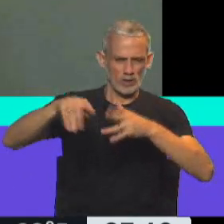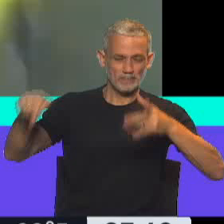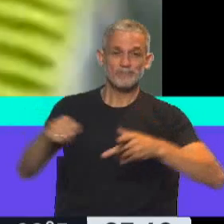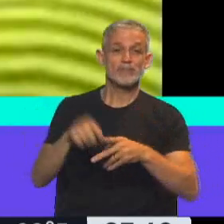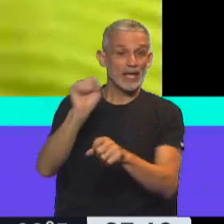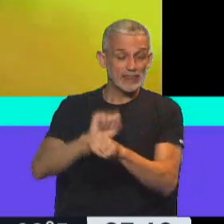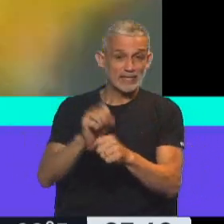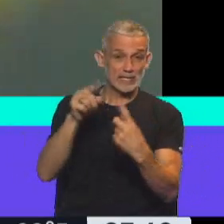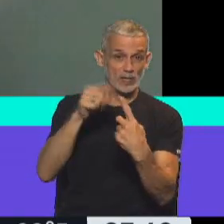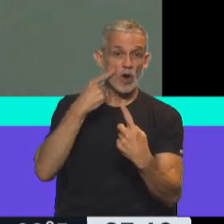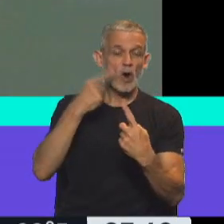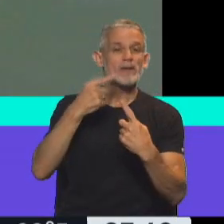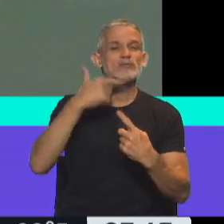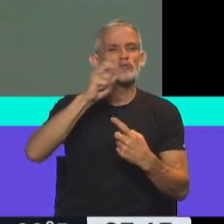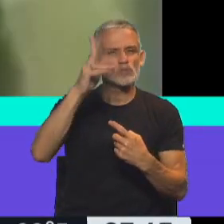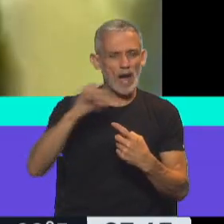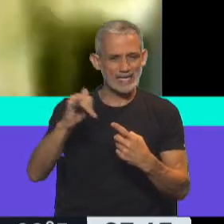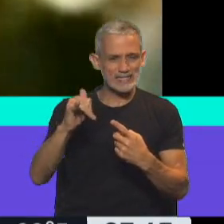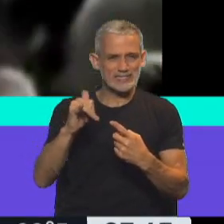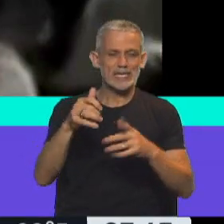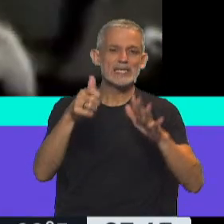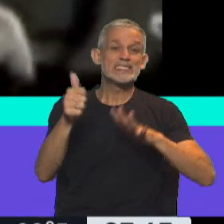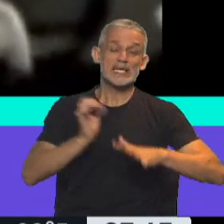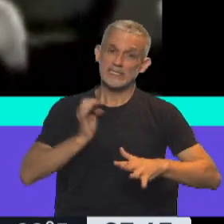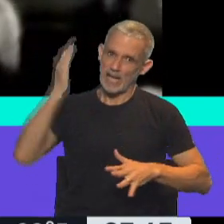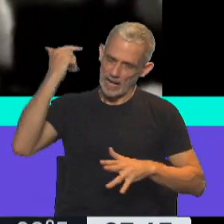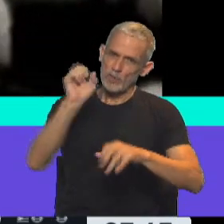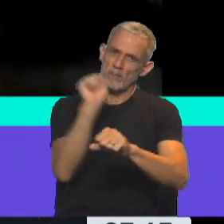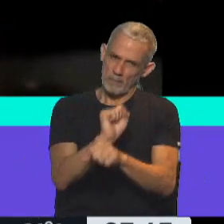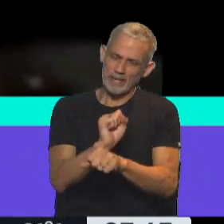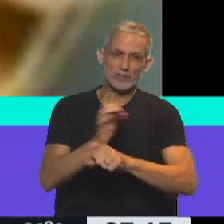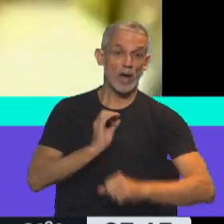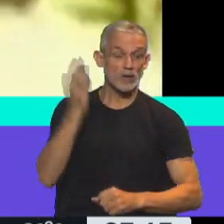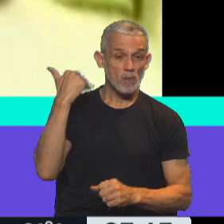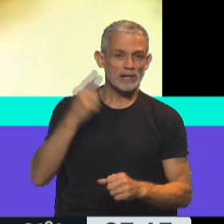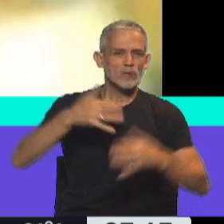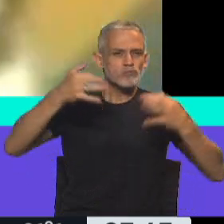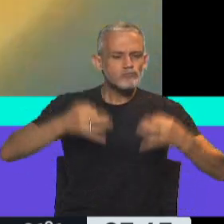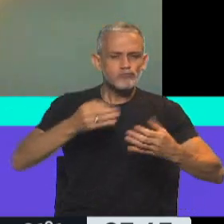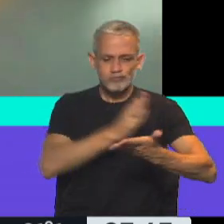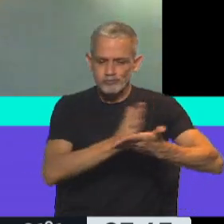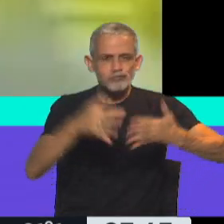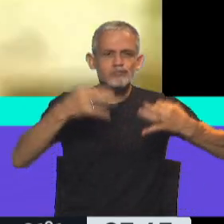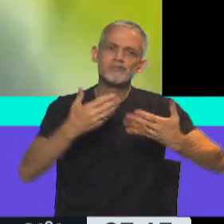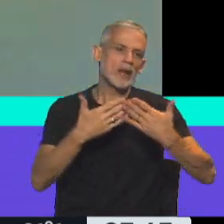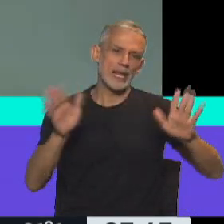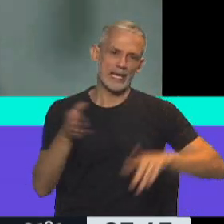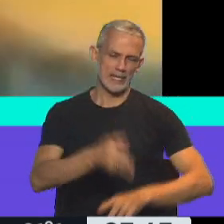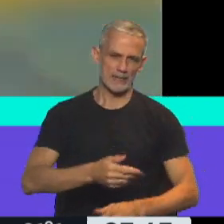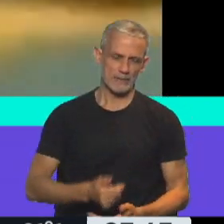detenido, Leandro Daniel Suárez, estuvo 6 años preso y el año pasado cumplió su condena y quedó